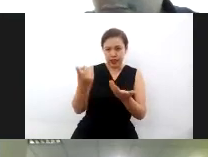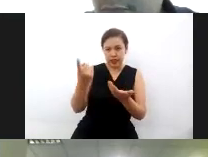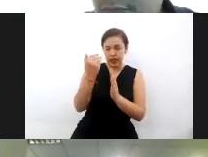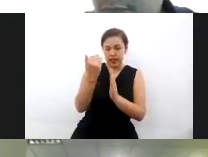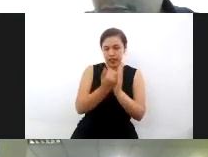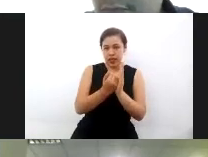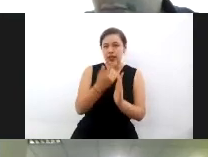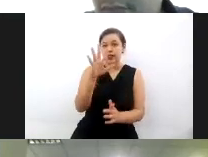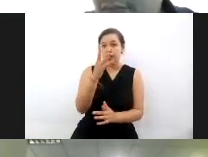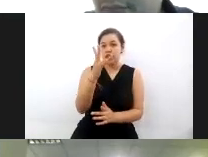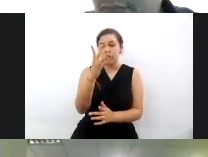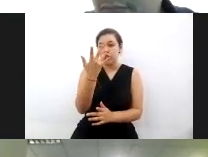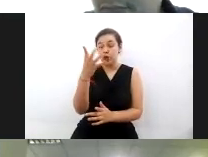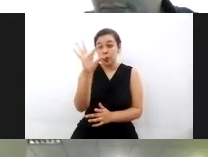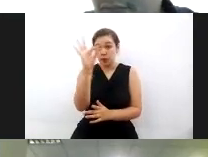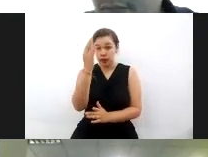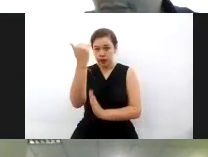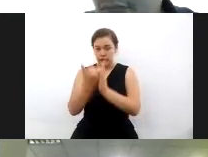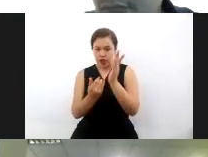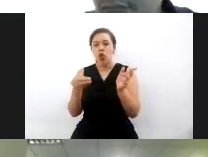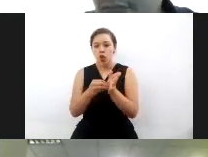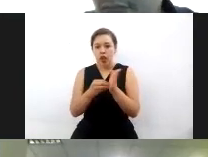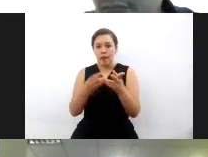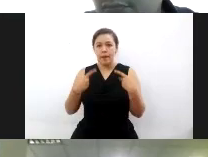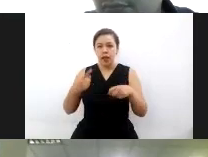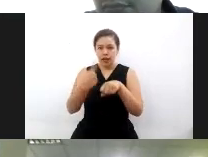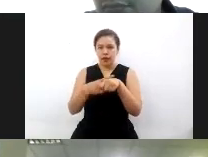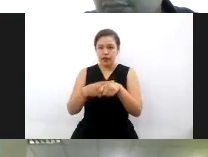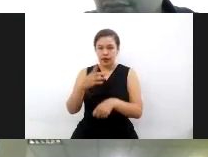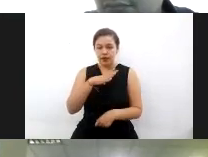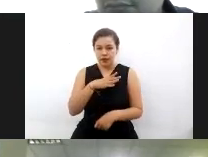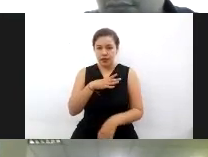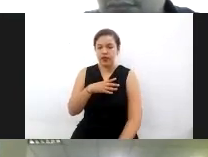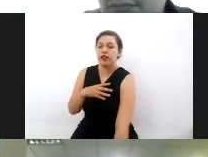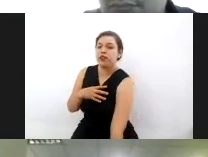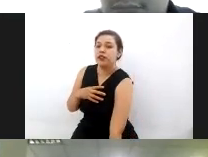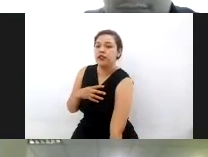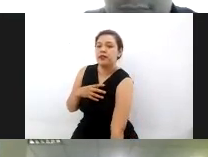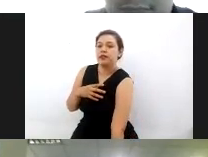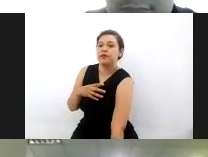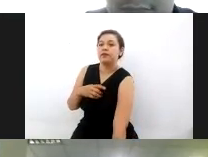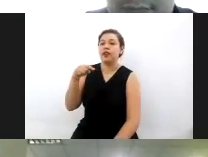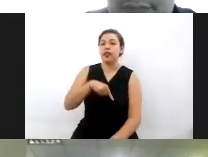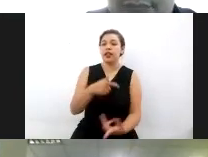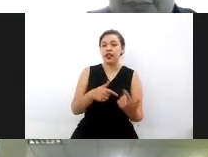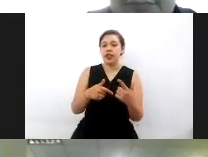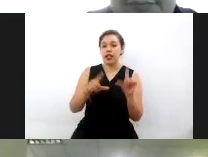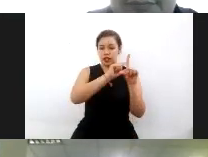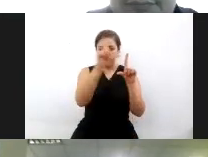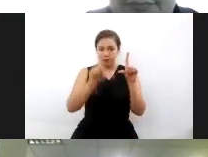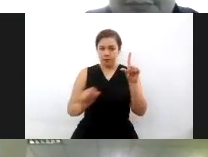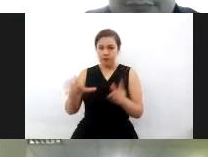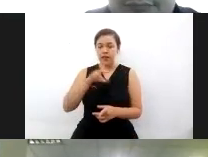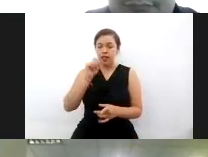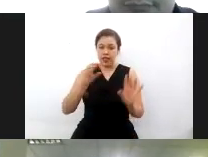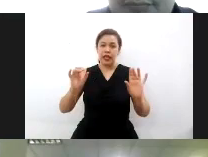teniendo algunos brotes en distintos estados de la República y obviamente pues que son